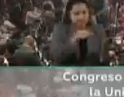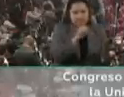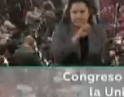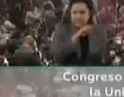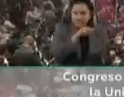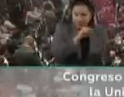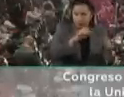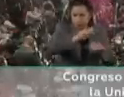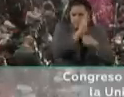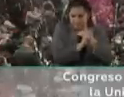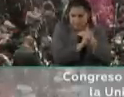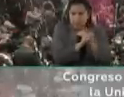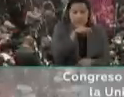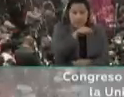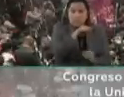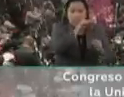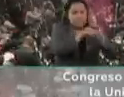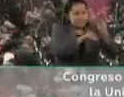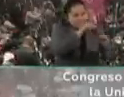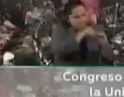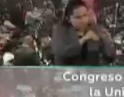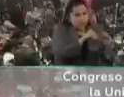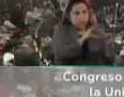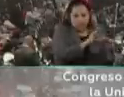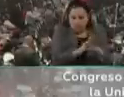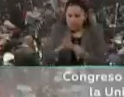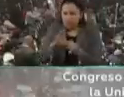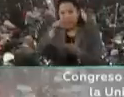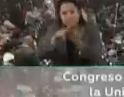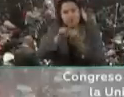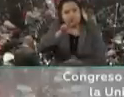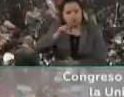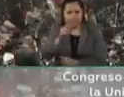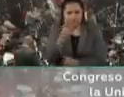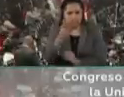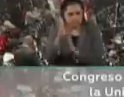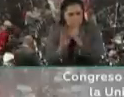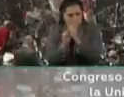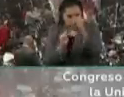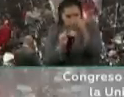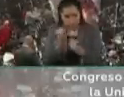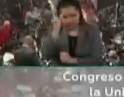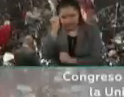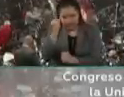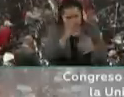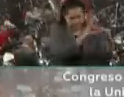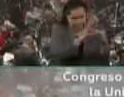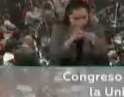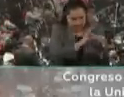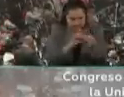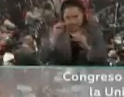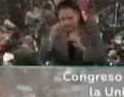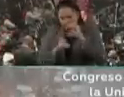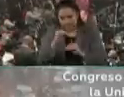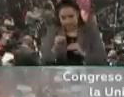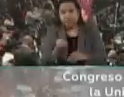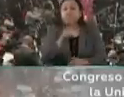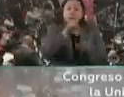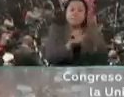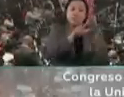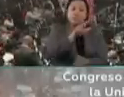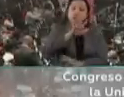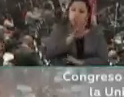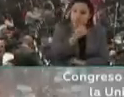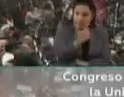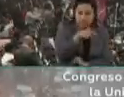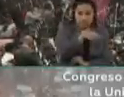la Constitución de 1824. Y desde 1857, el artículo